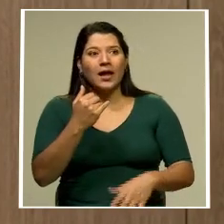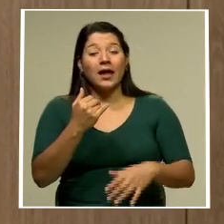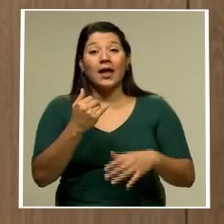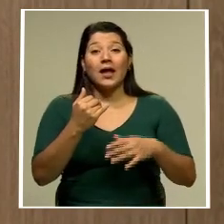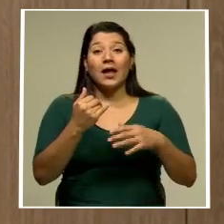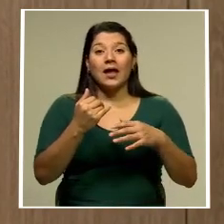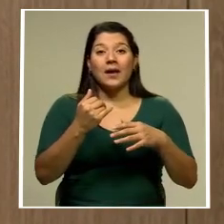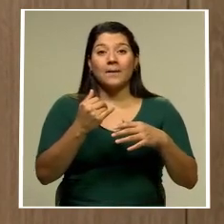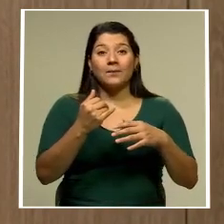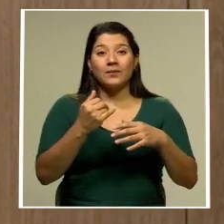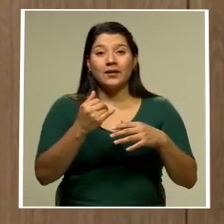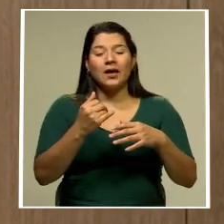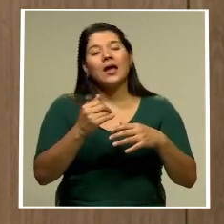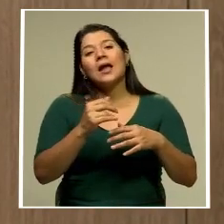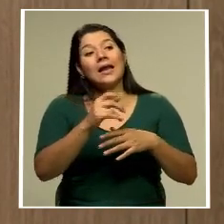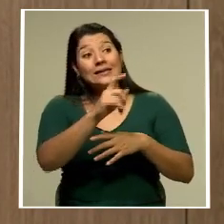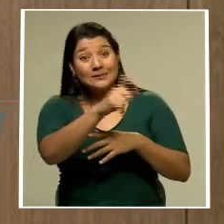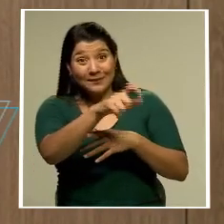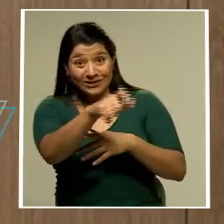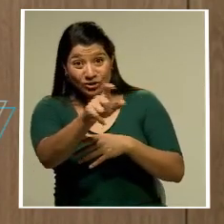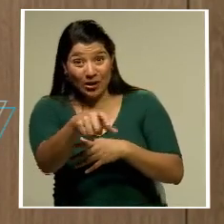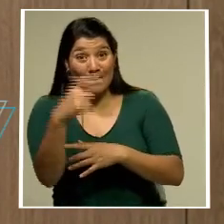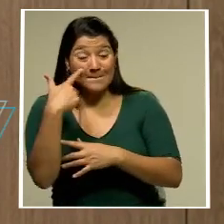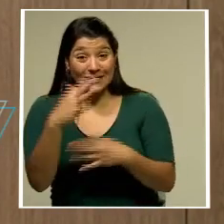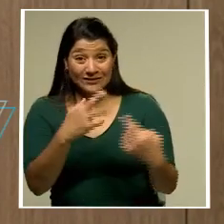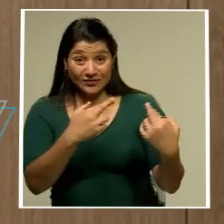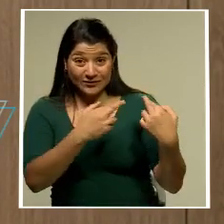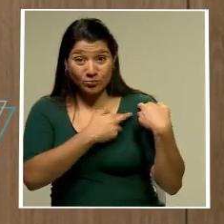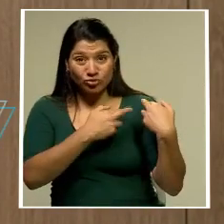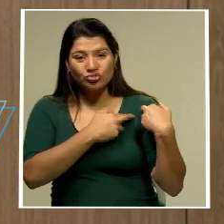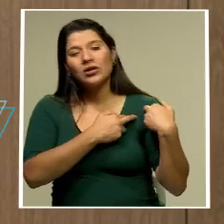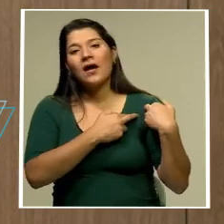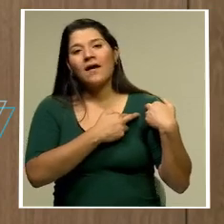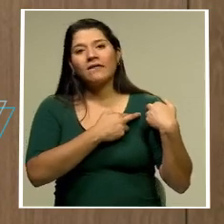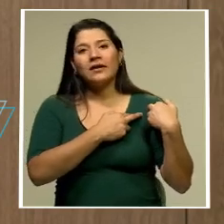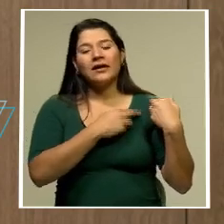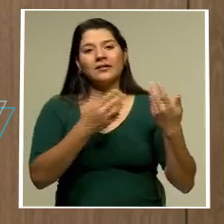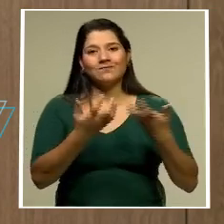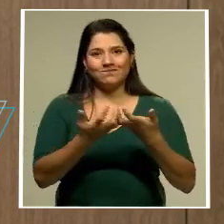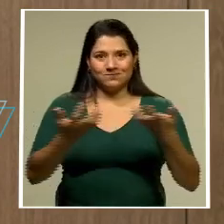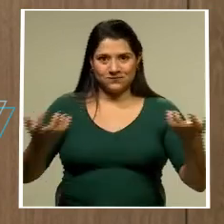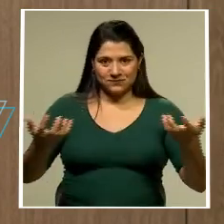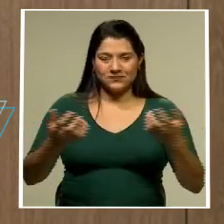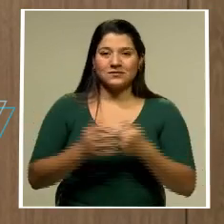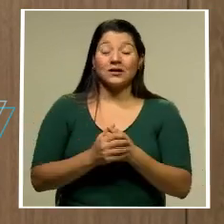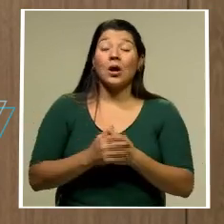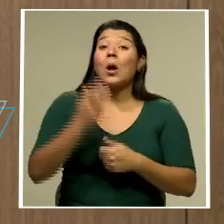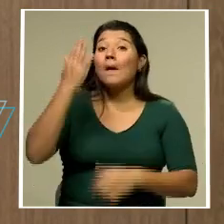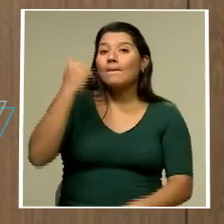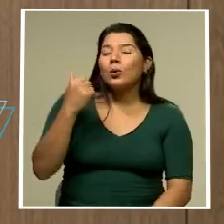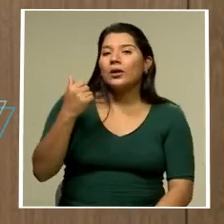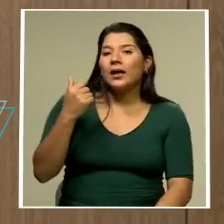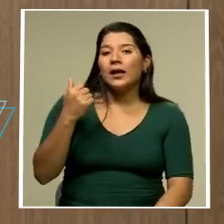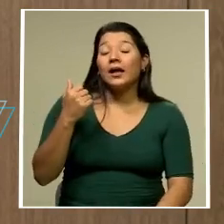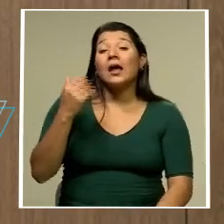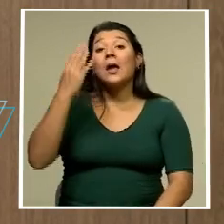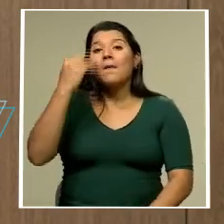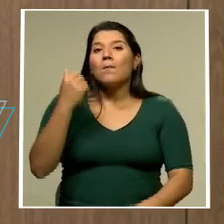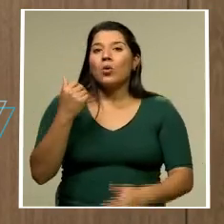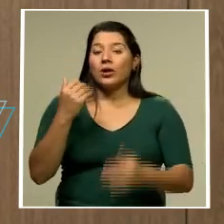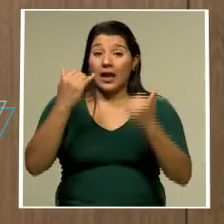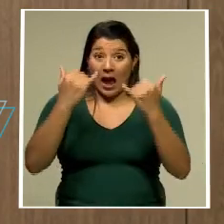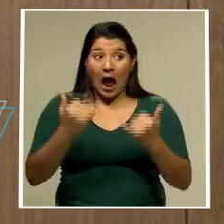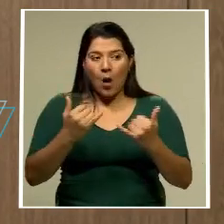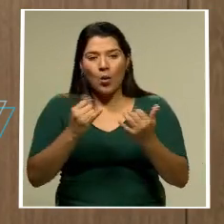una sola causa. Esto porque recordemos que la audiencia de medidas cautelares, de apelación de medidas cautelares, se está realizando para 28 de